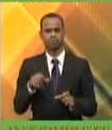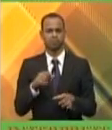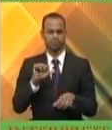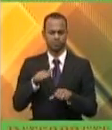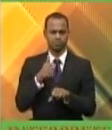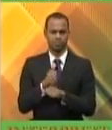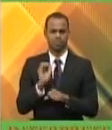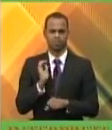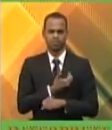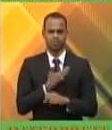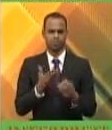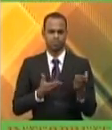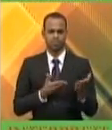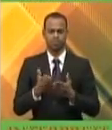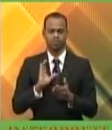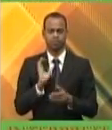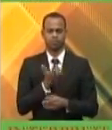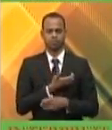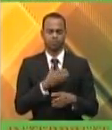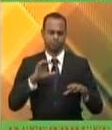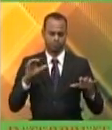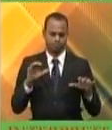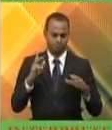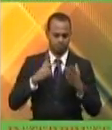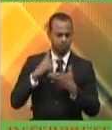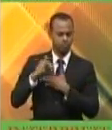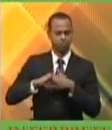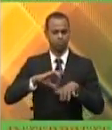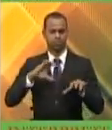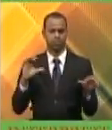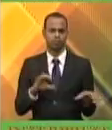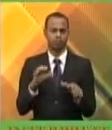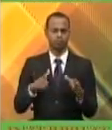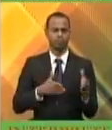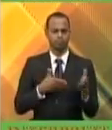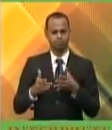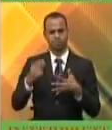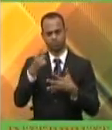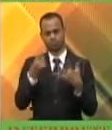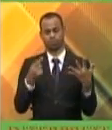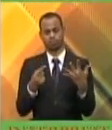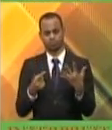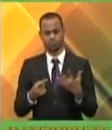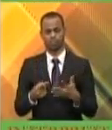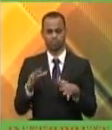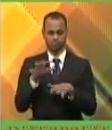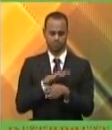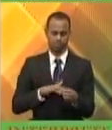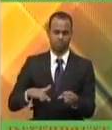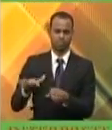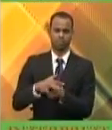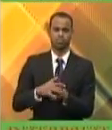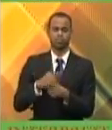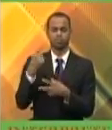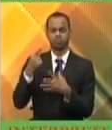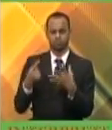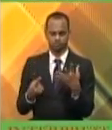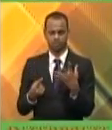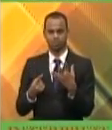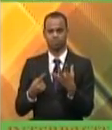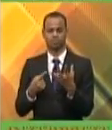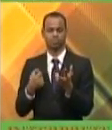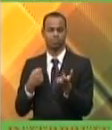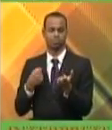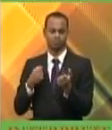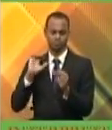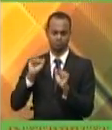nuestros servicios nuestros productos nuestros proyectos nuestras actividades nuestros entornos todas las estructuras la auspicia